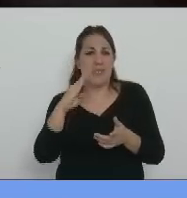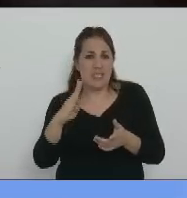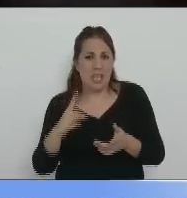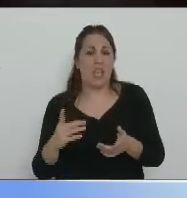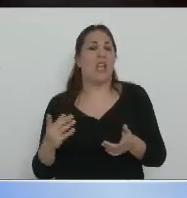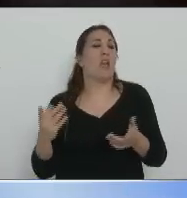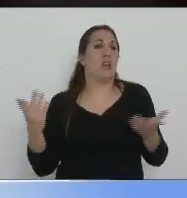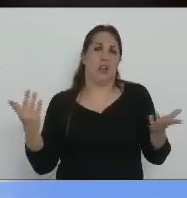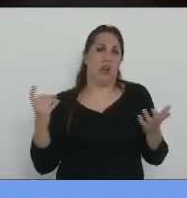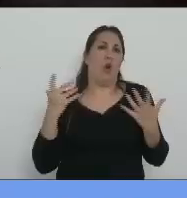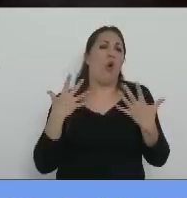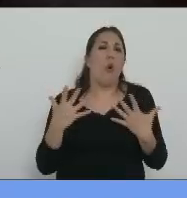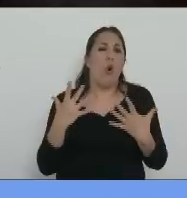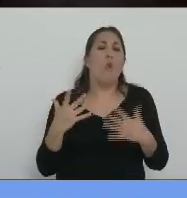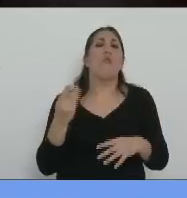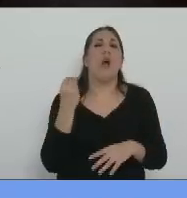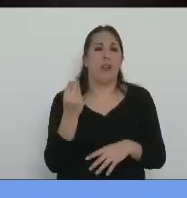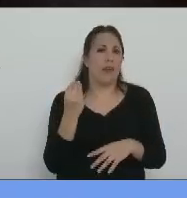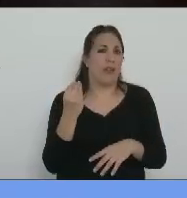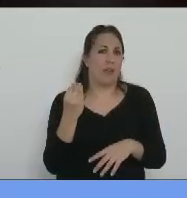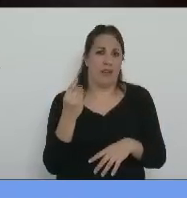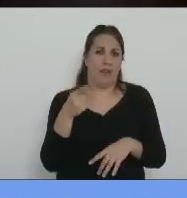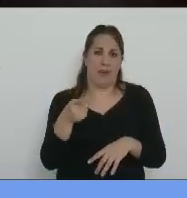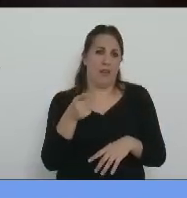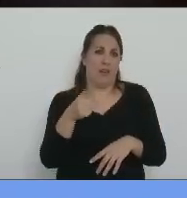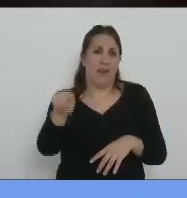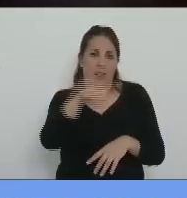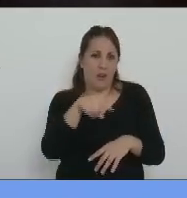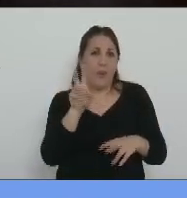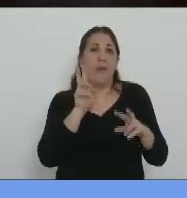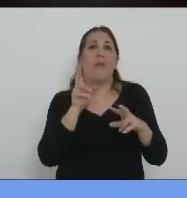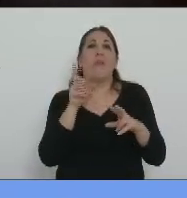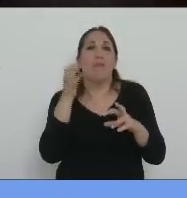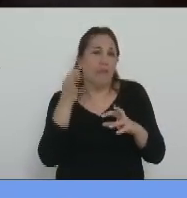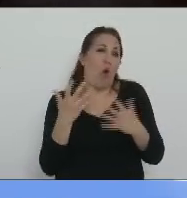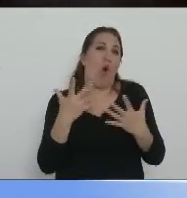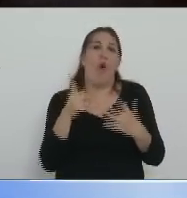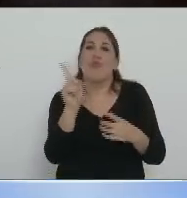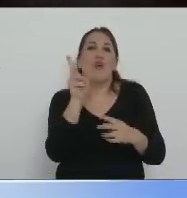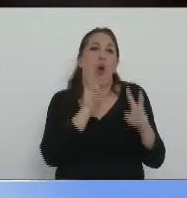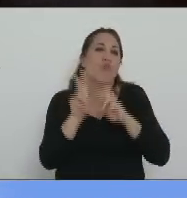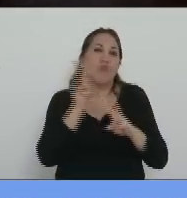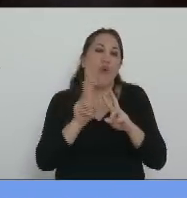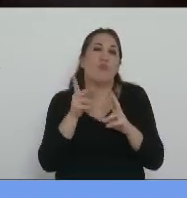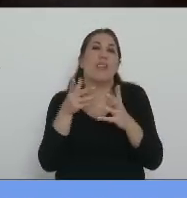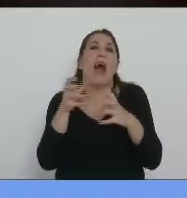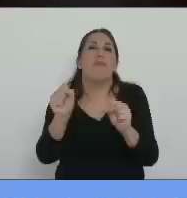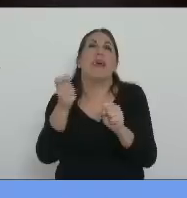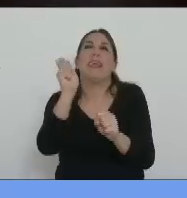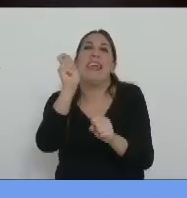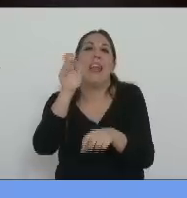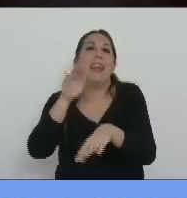obviamente que ellos no iban a buscar a los evasores porque seguramente se iban a encontrar a ellos